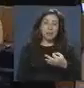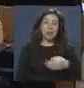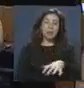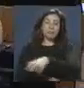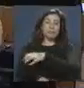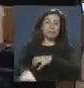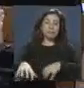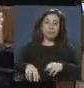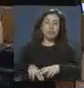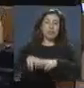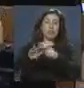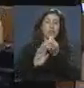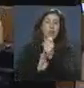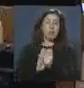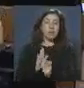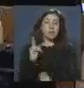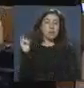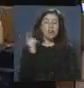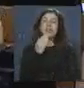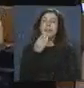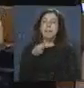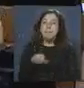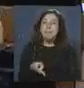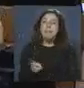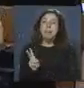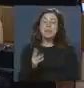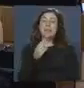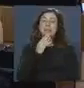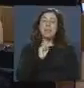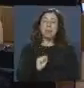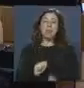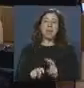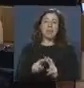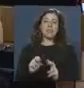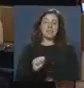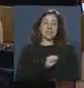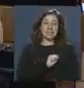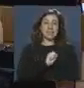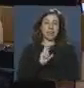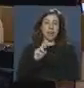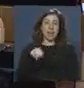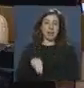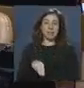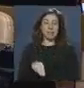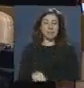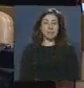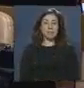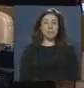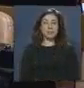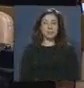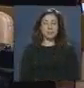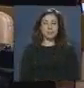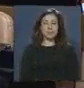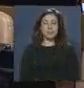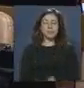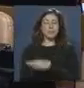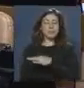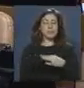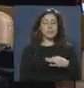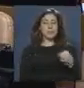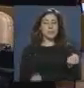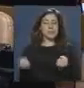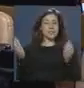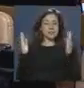reasignación de recursos del presupuesto nacional permitiría hacerlo en la región metropolitana. Entonces, yo creo que la ministra de Transporte, y esa